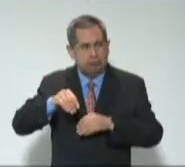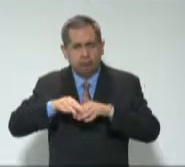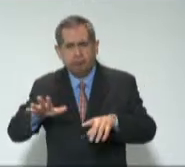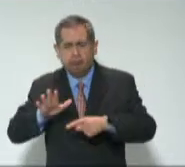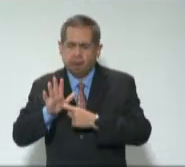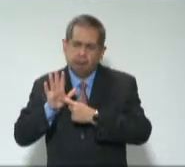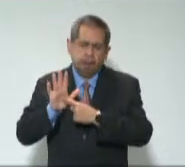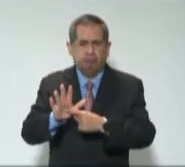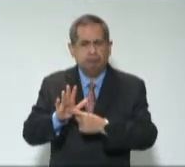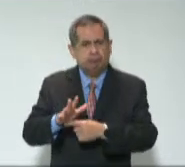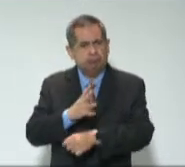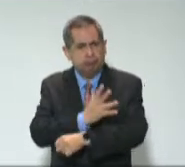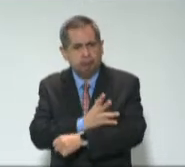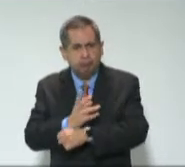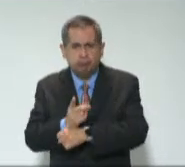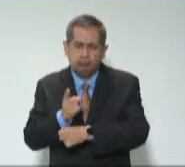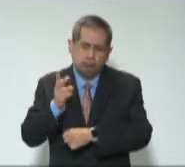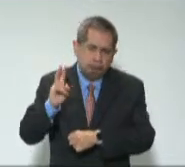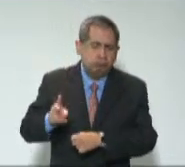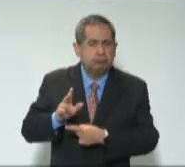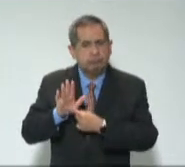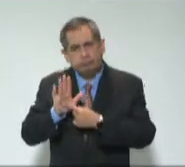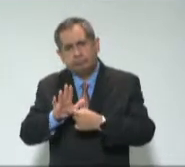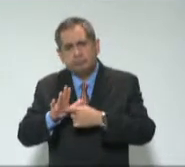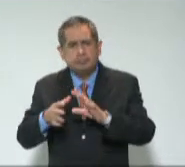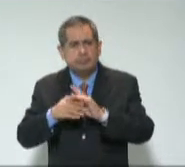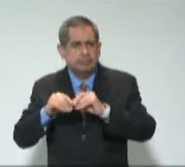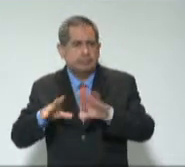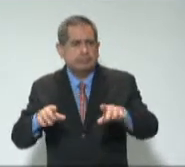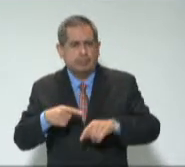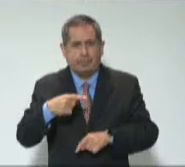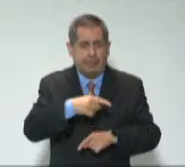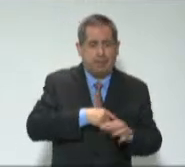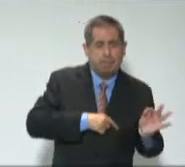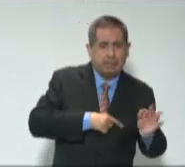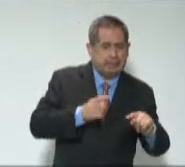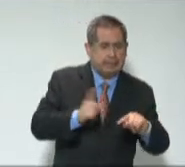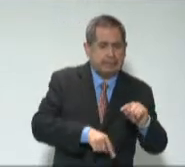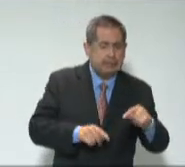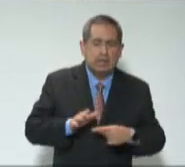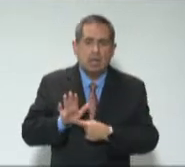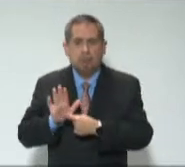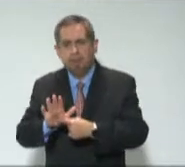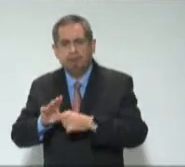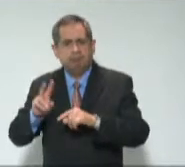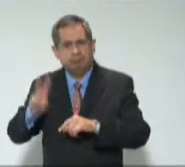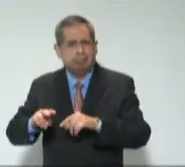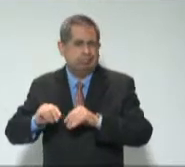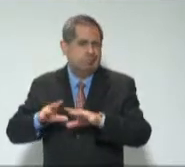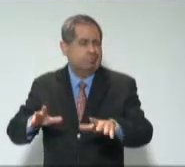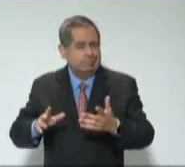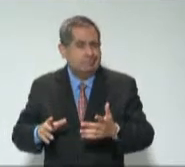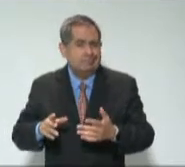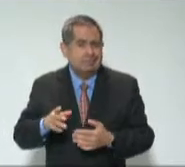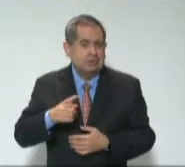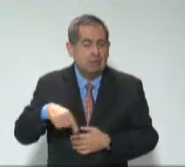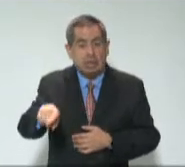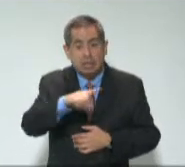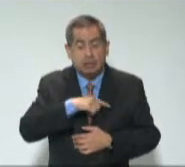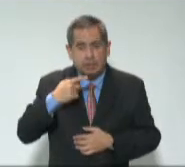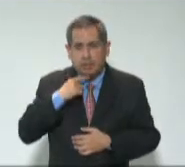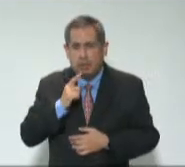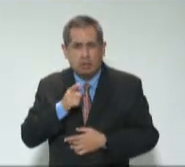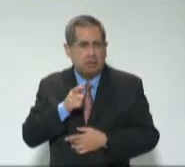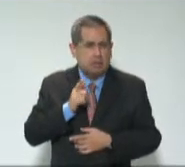carácter estratégico para poder no solamente educar a la ciudad acerca de Cómo distinguir